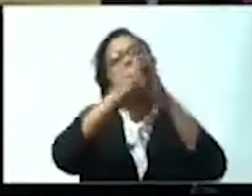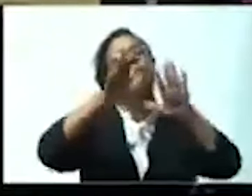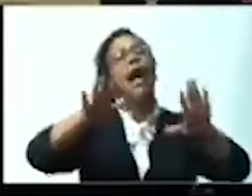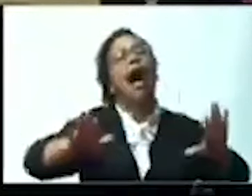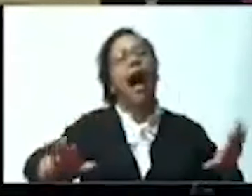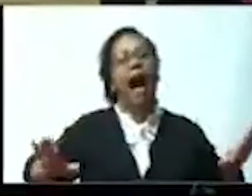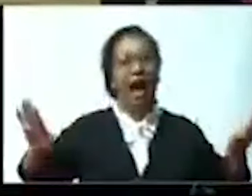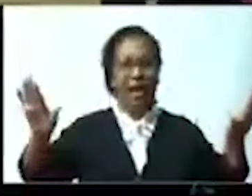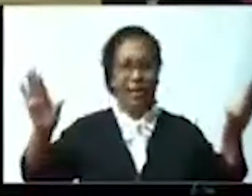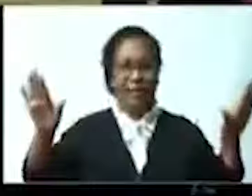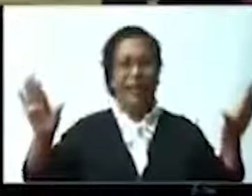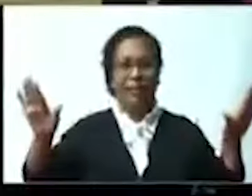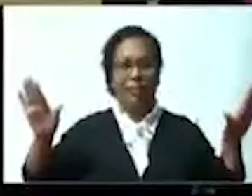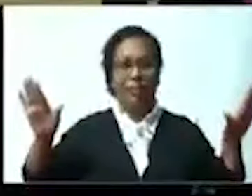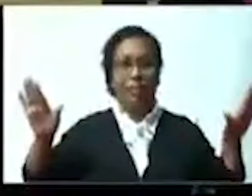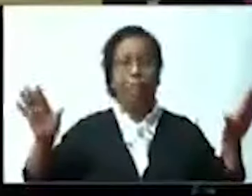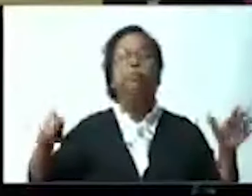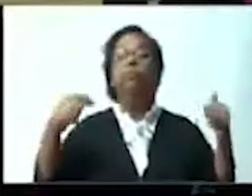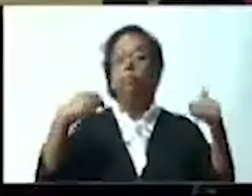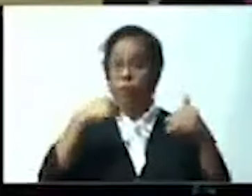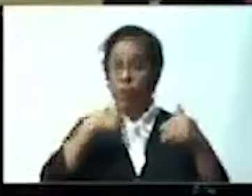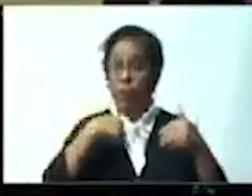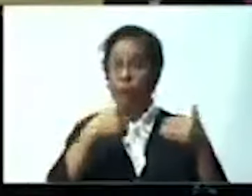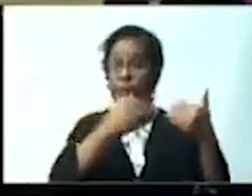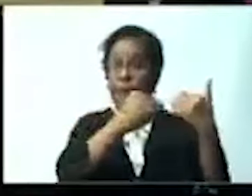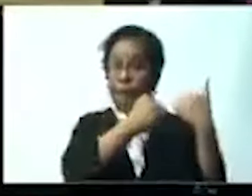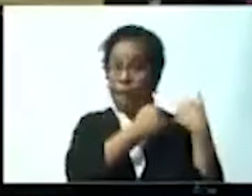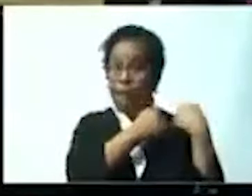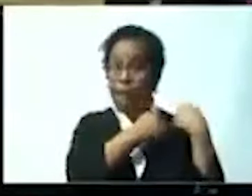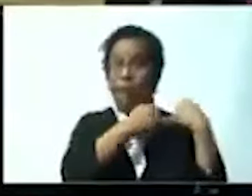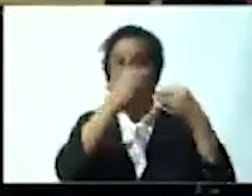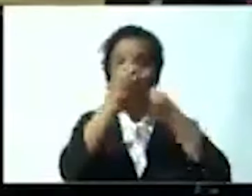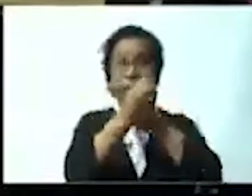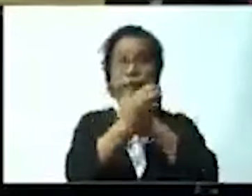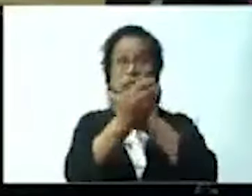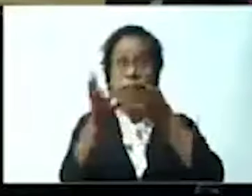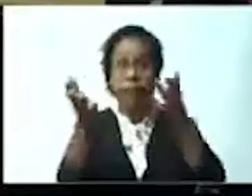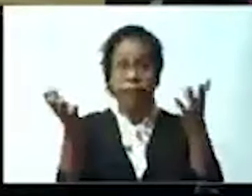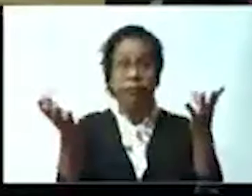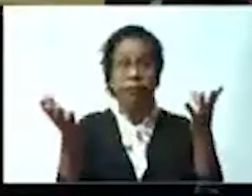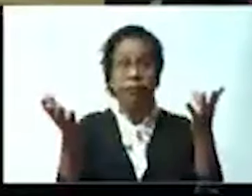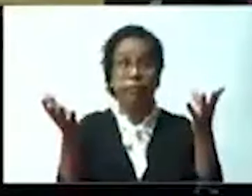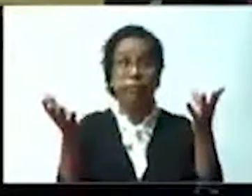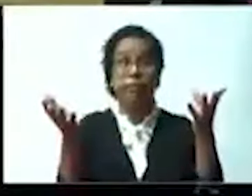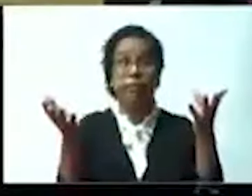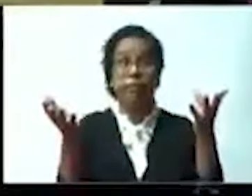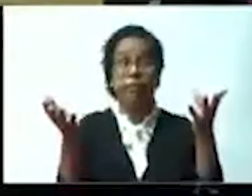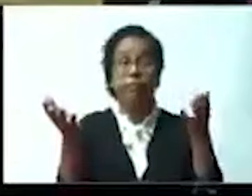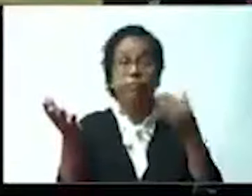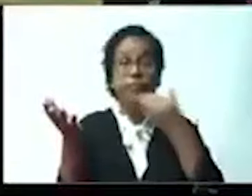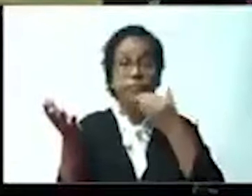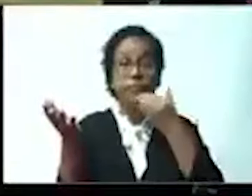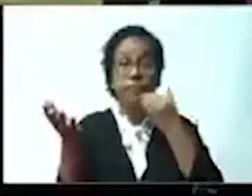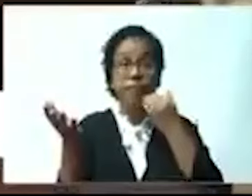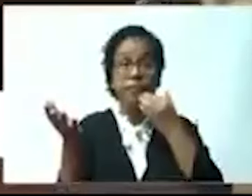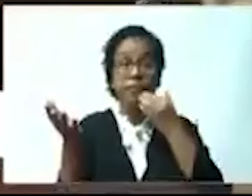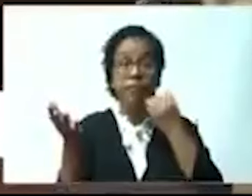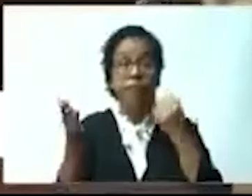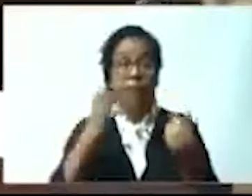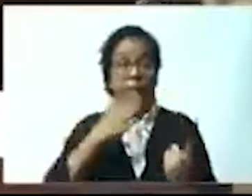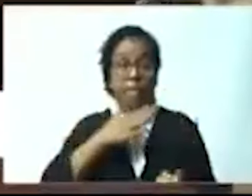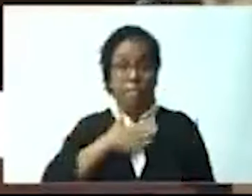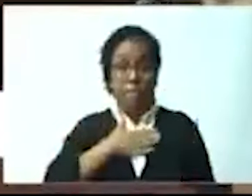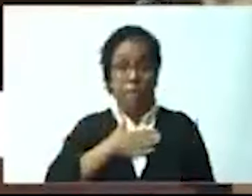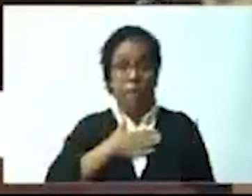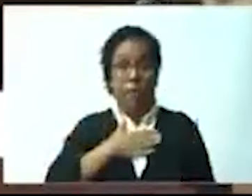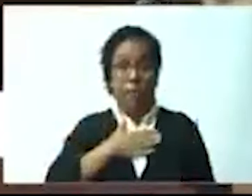Yo, como vocero, quisiera que usted cede mi turno, no, que usted... No se preocupe, que yo espero que un